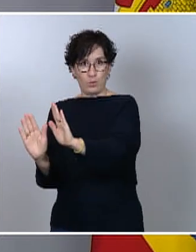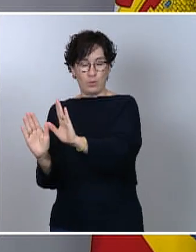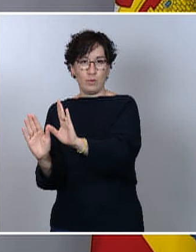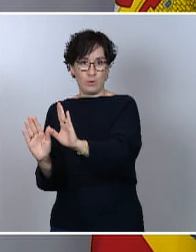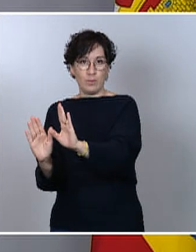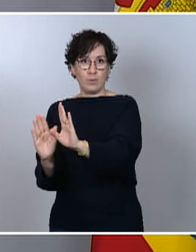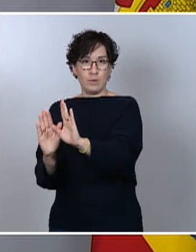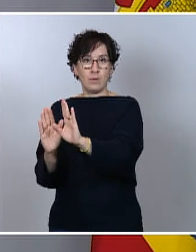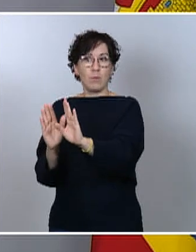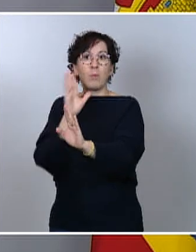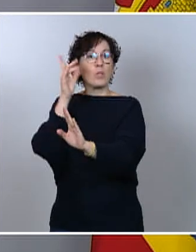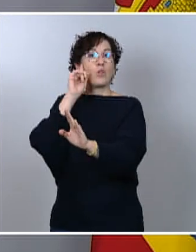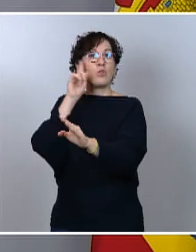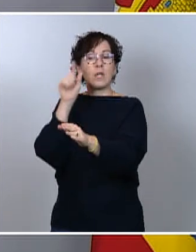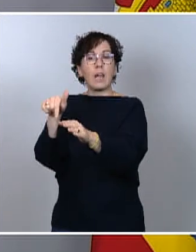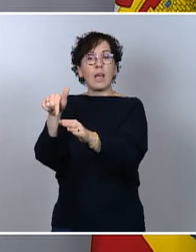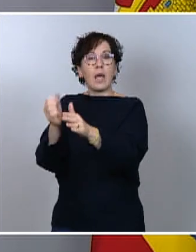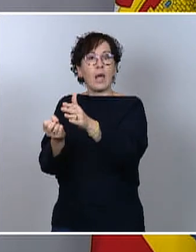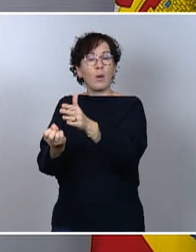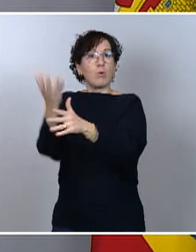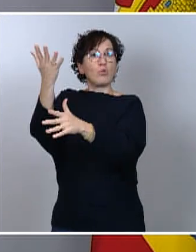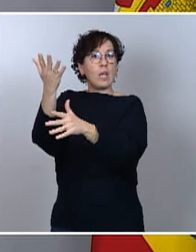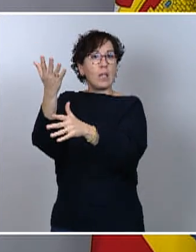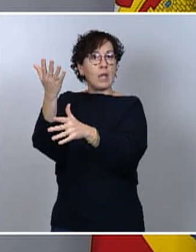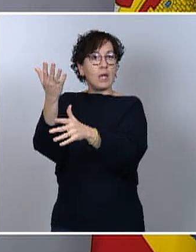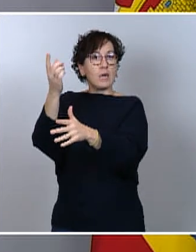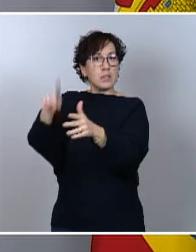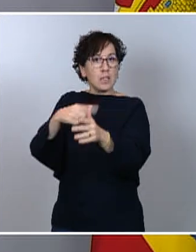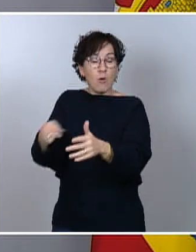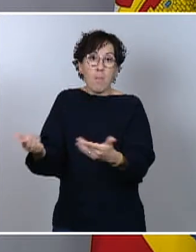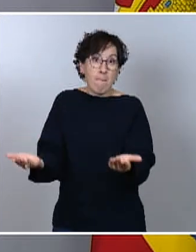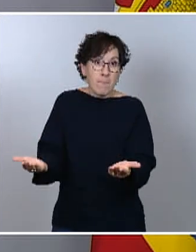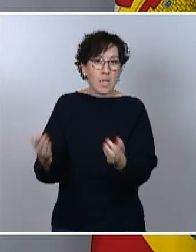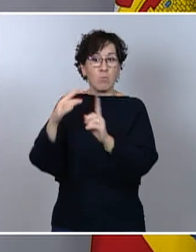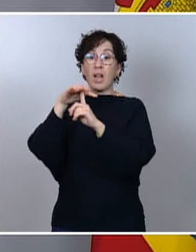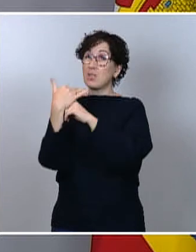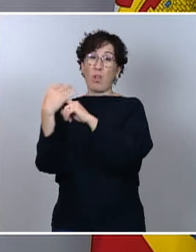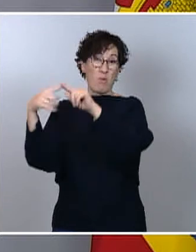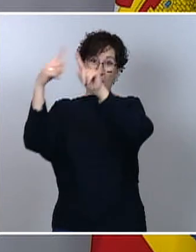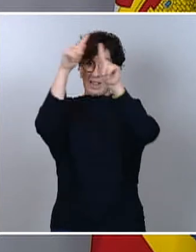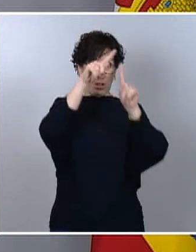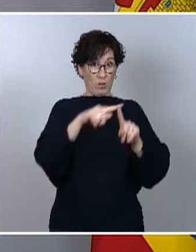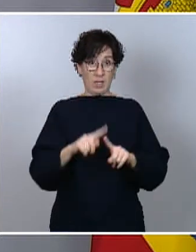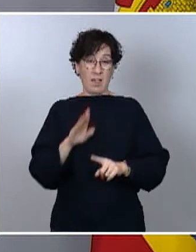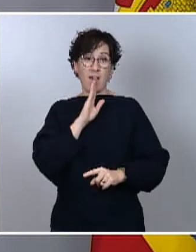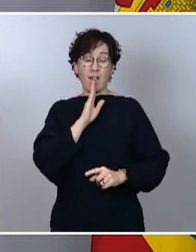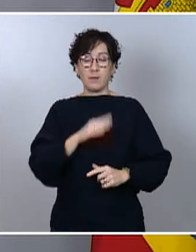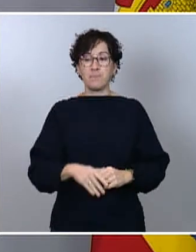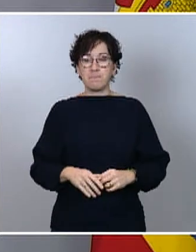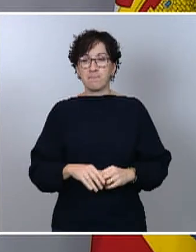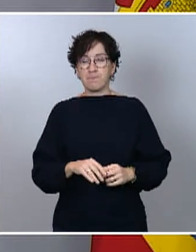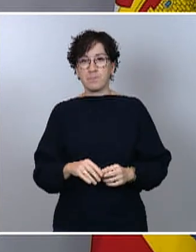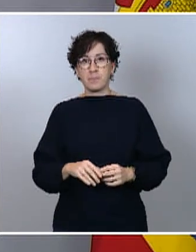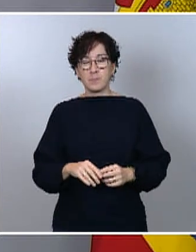brotes o no, porque la situación dentro de las propias residencias es heterogénea. Respecto a la diferencia